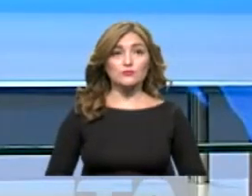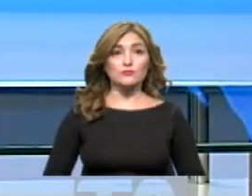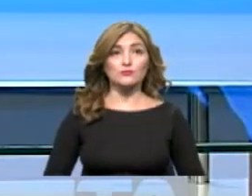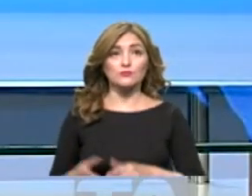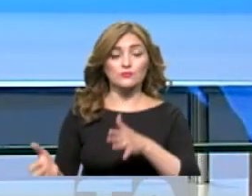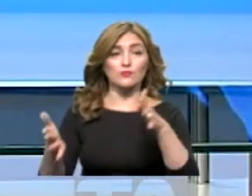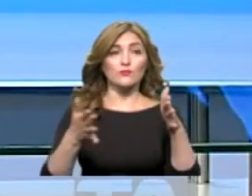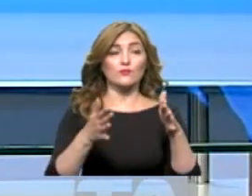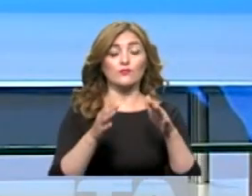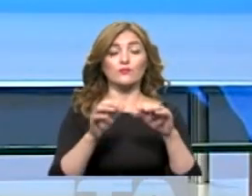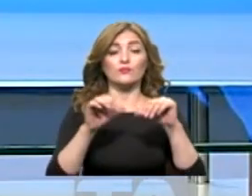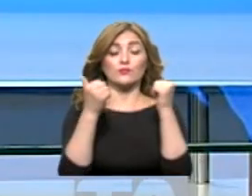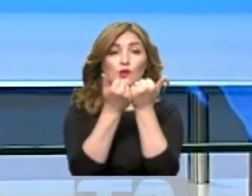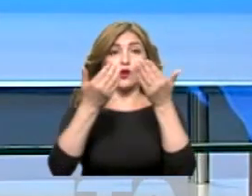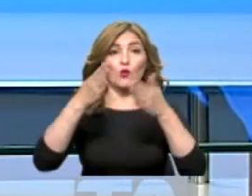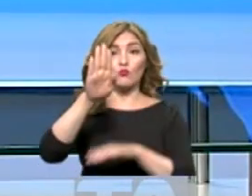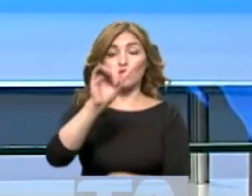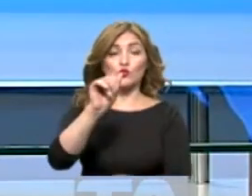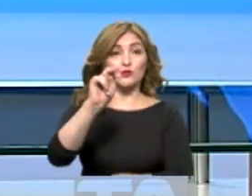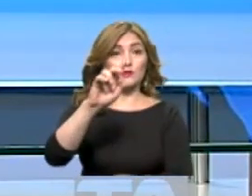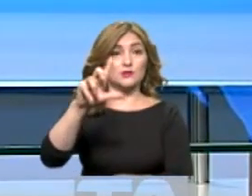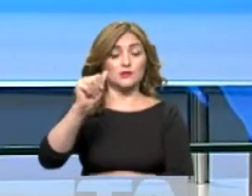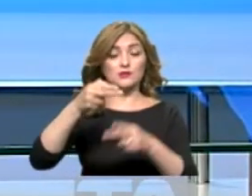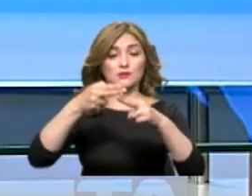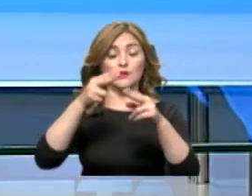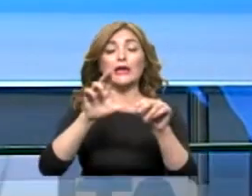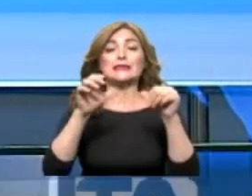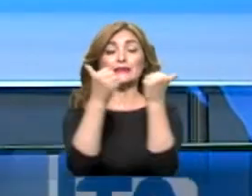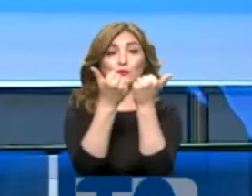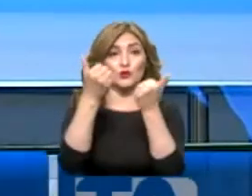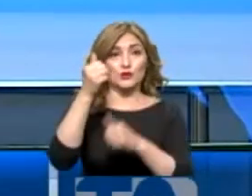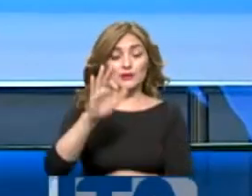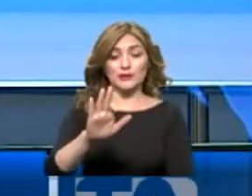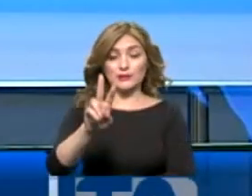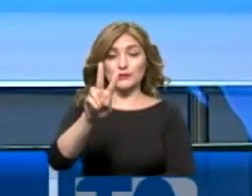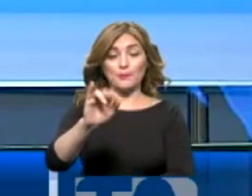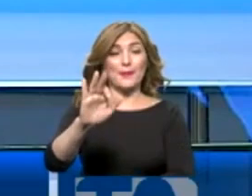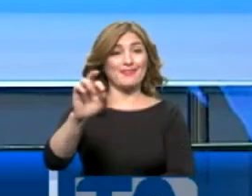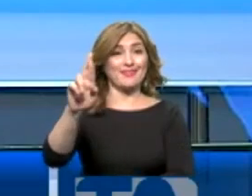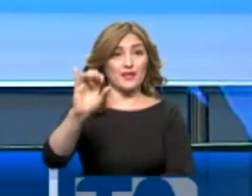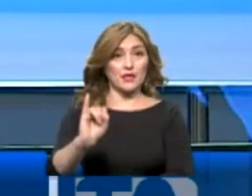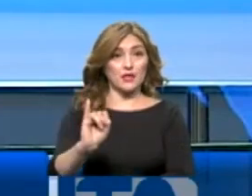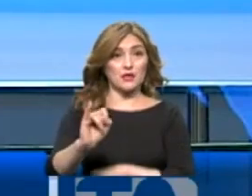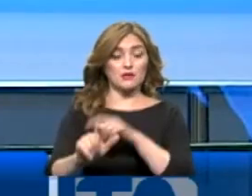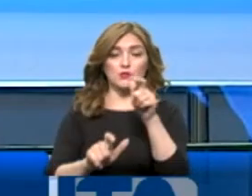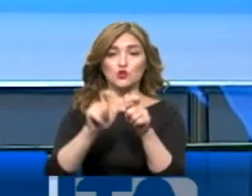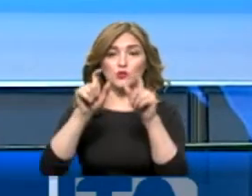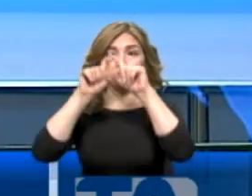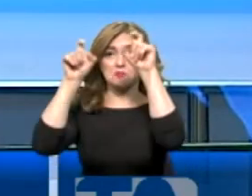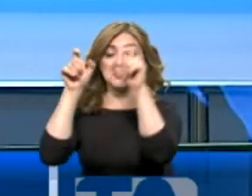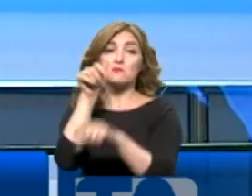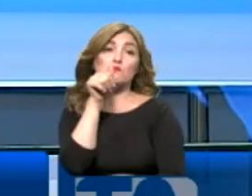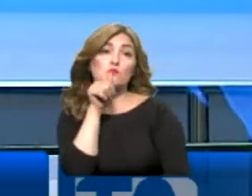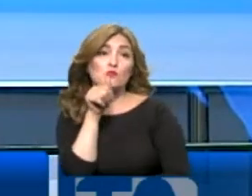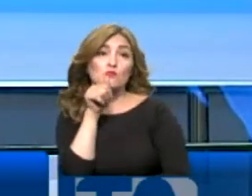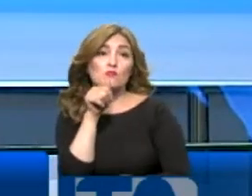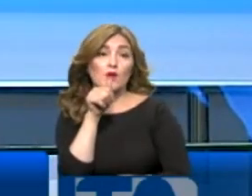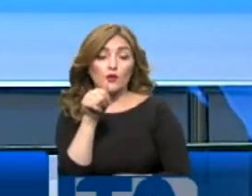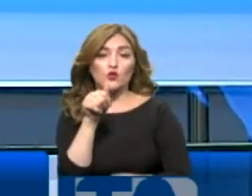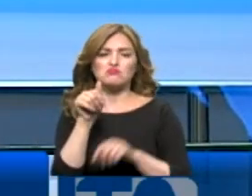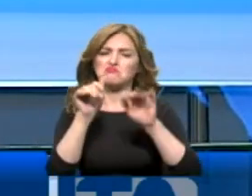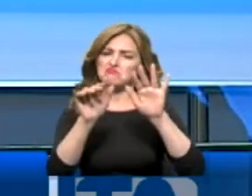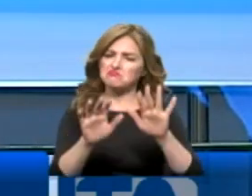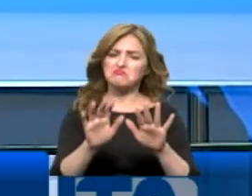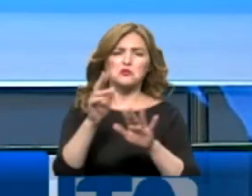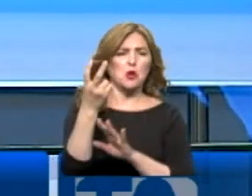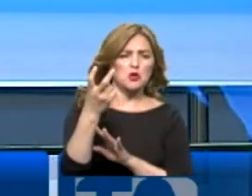La autora asambleísta Viviana Bonilla, el ex asambleísta Cristian Viteri y al menos una docena de empresarios privados tienen prohibición de salir del país